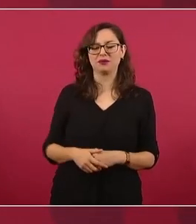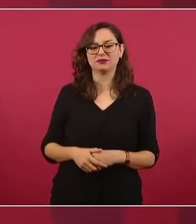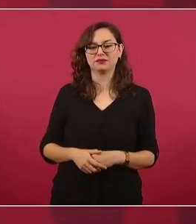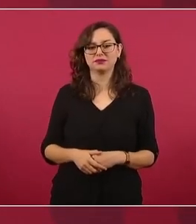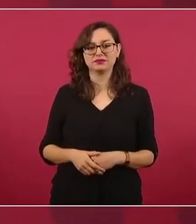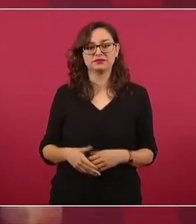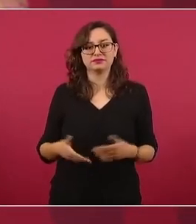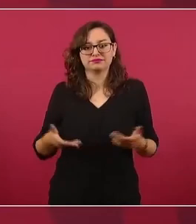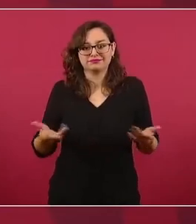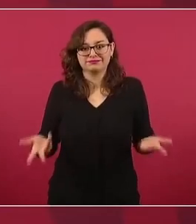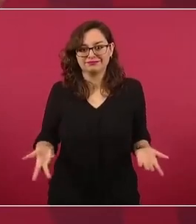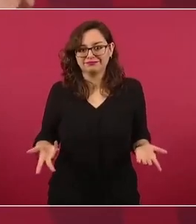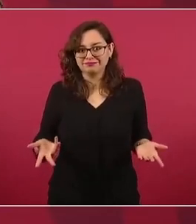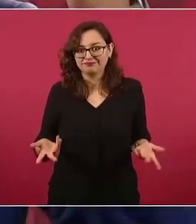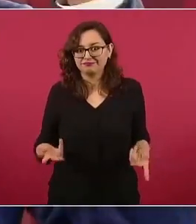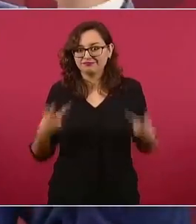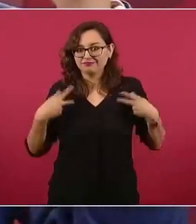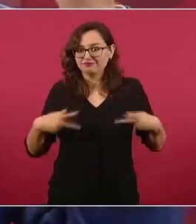pues habría una